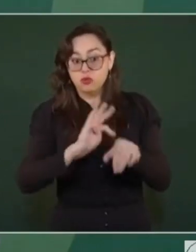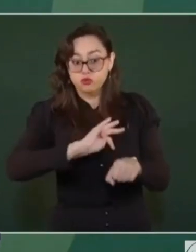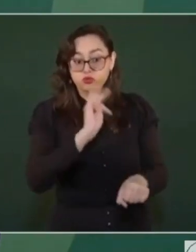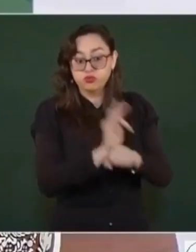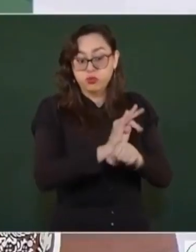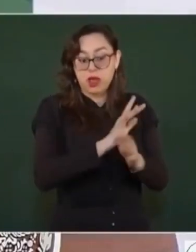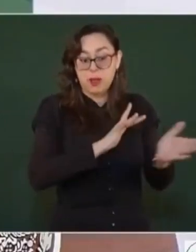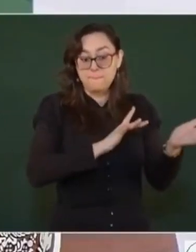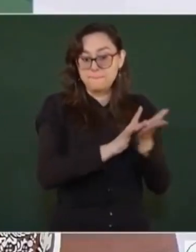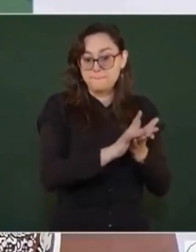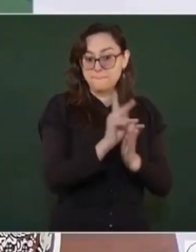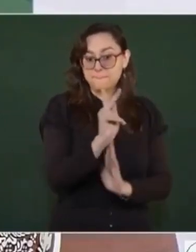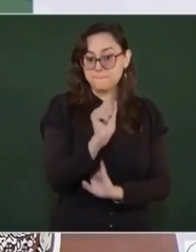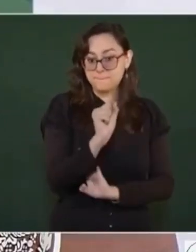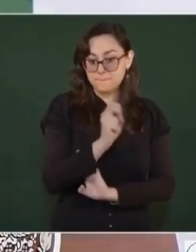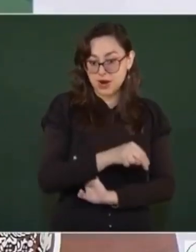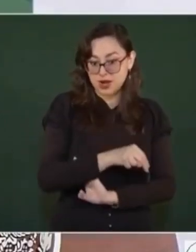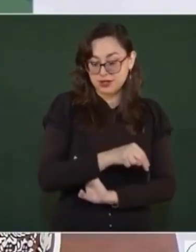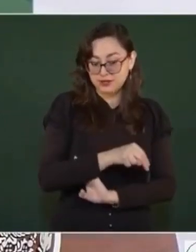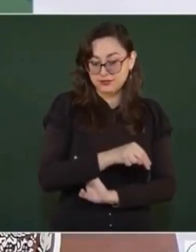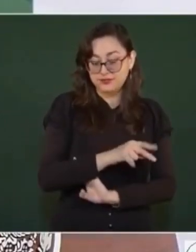Como después,